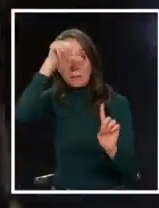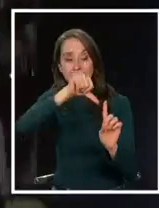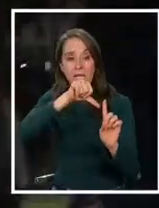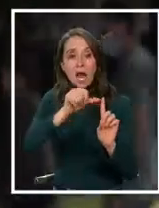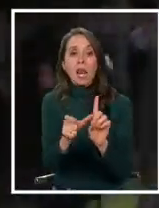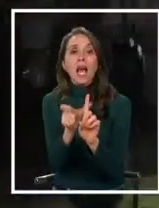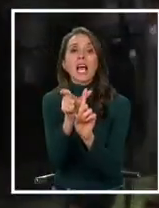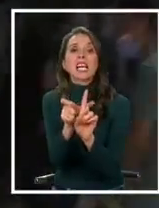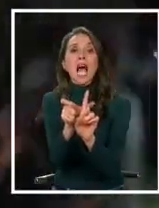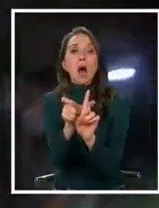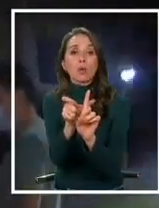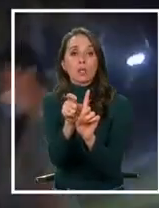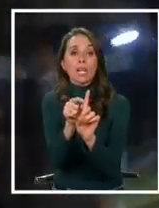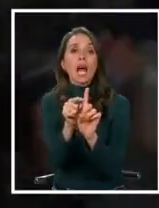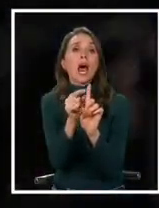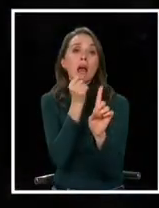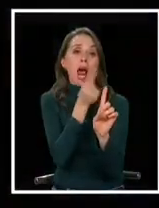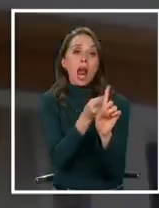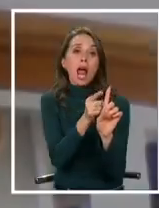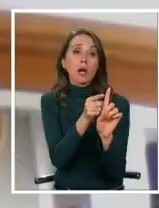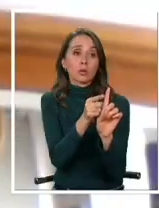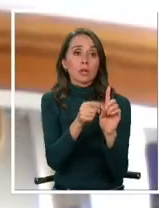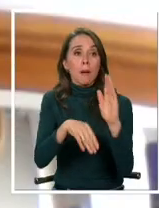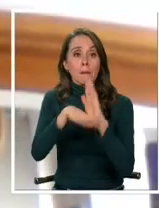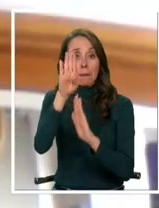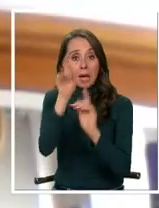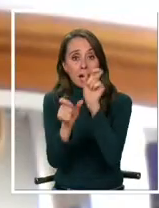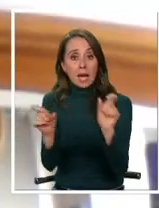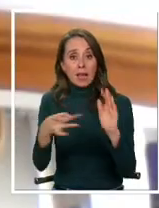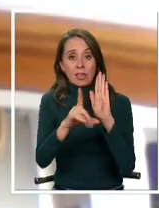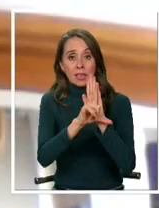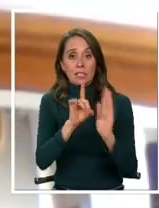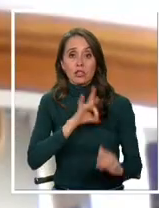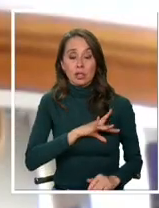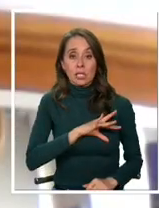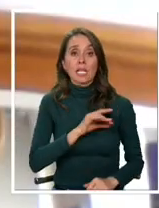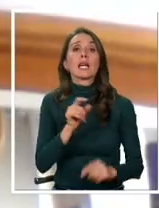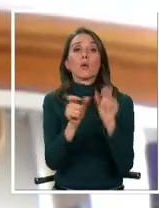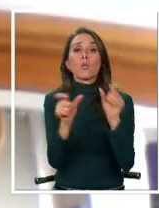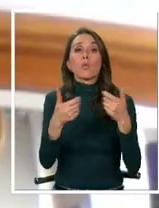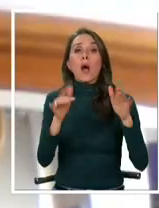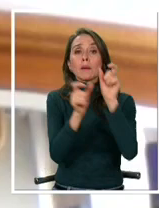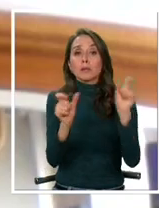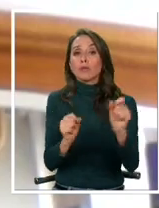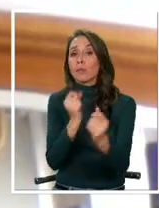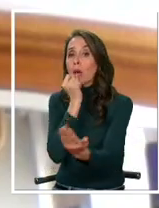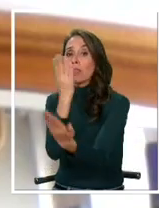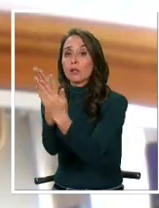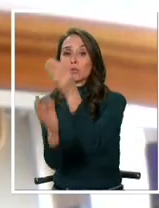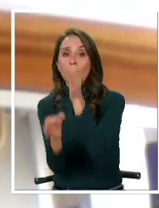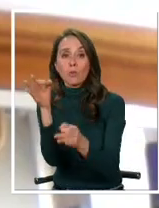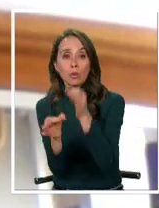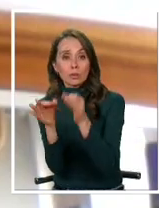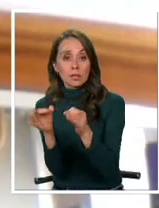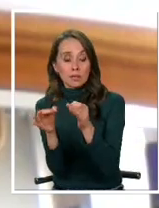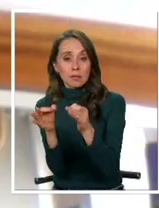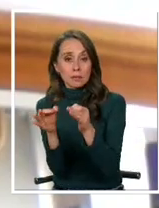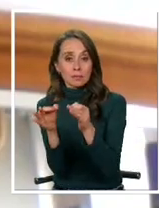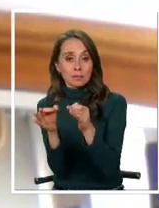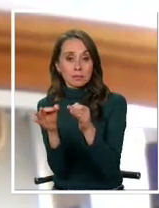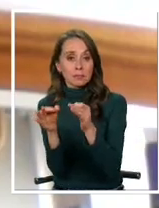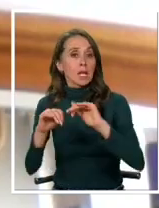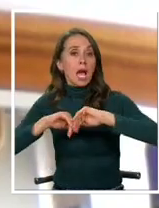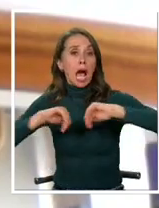cautelar que se decrete en contra del acusado la mayoría de los delitos en Chile son de acción penal pública lo que significa es que se pueden perseguir